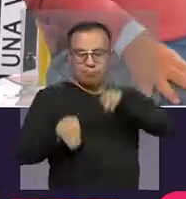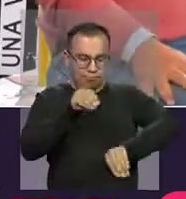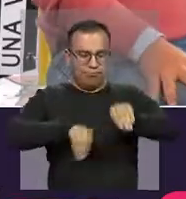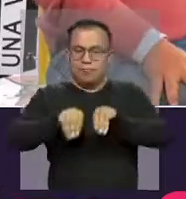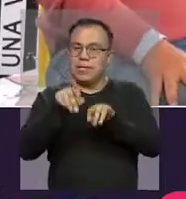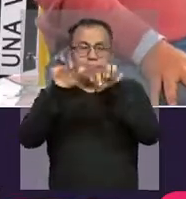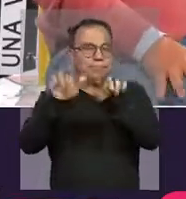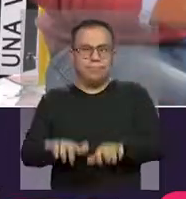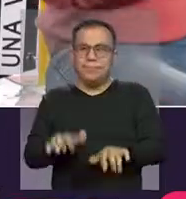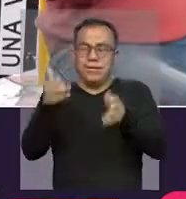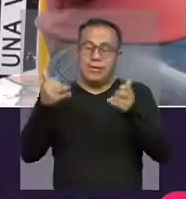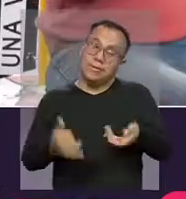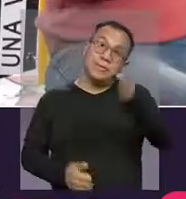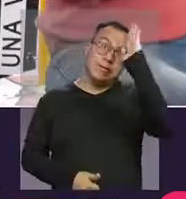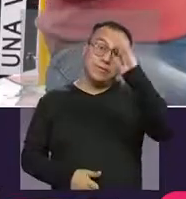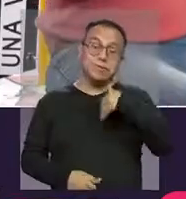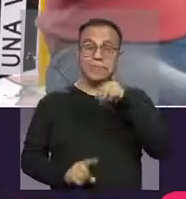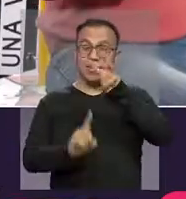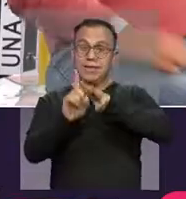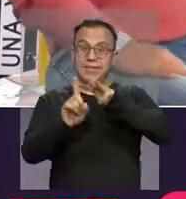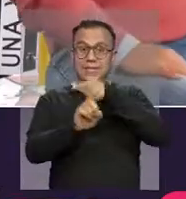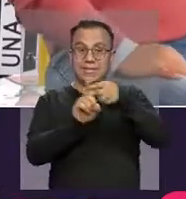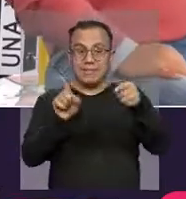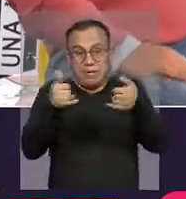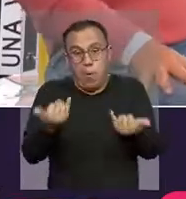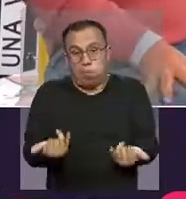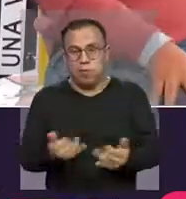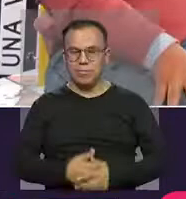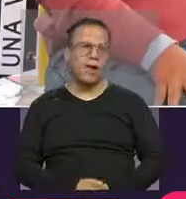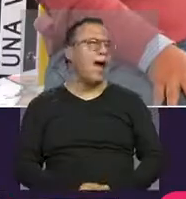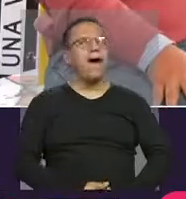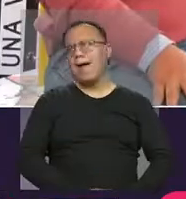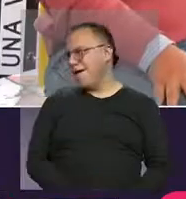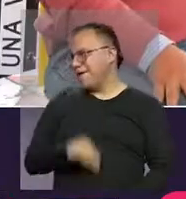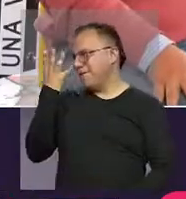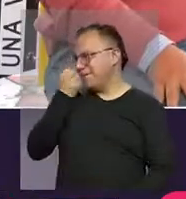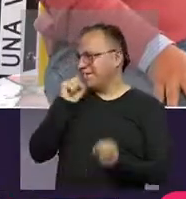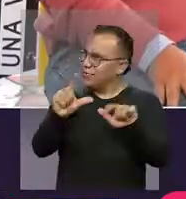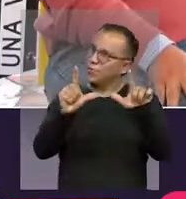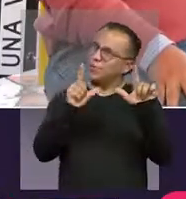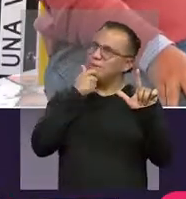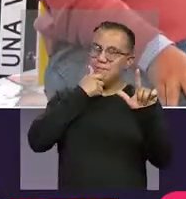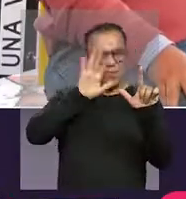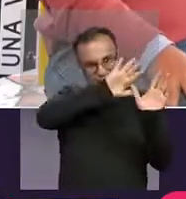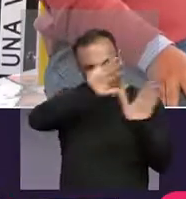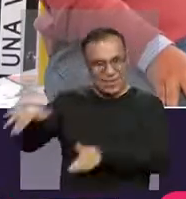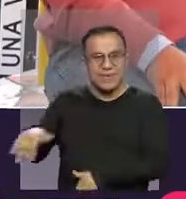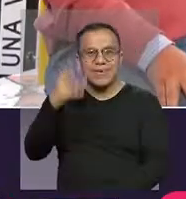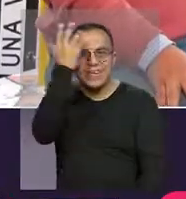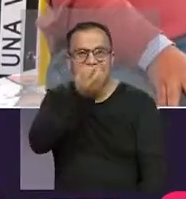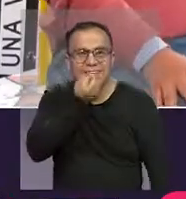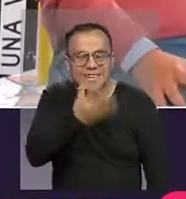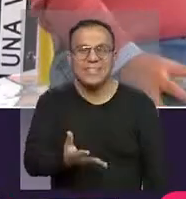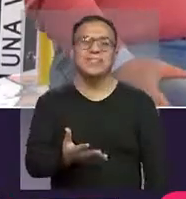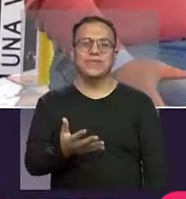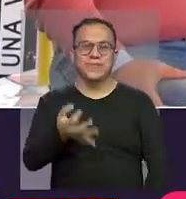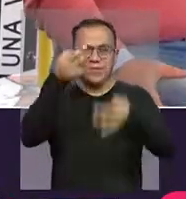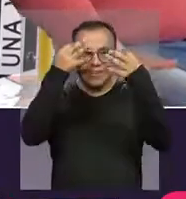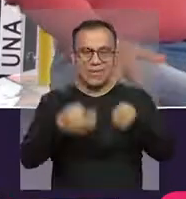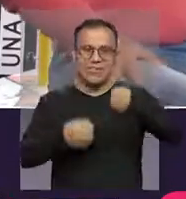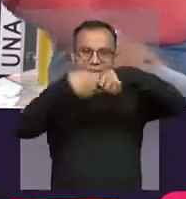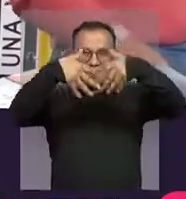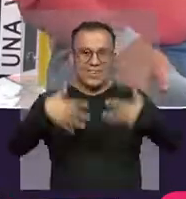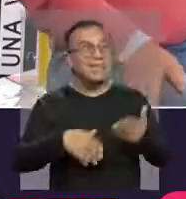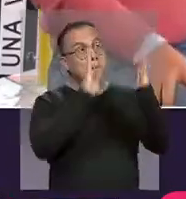y lo escribí, y bendito Dios, tres meses y medio después, ahí está. Más lindo un diploma colgado en la pared, no, más lindo un esquema de una